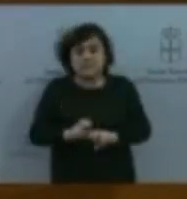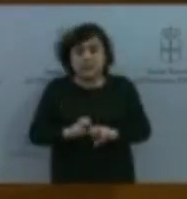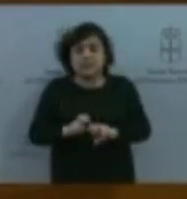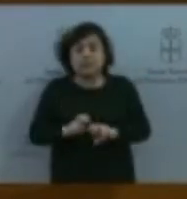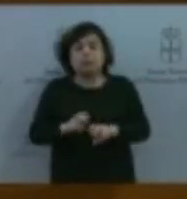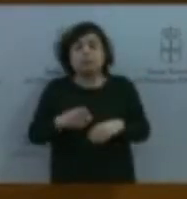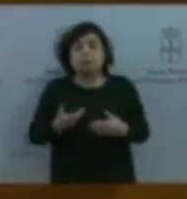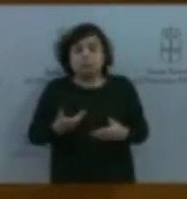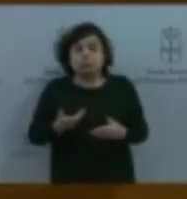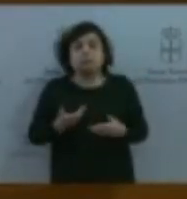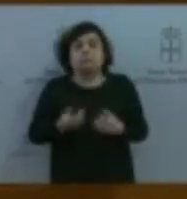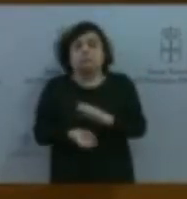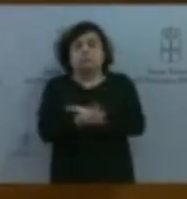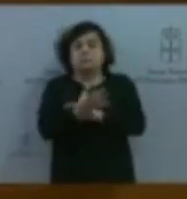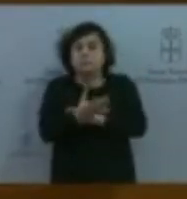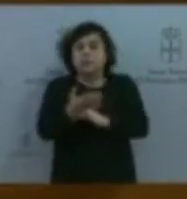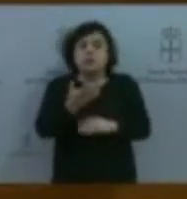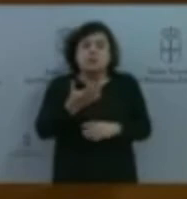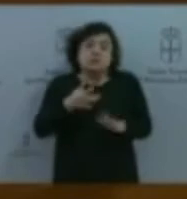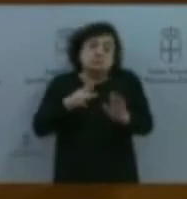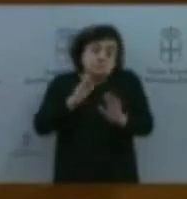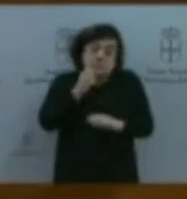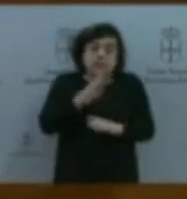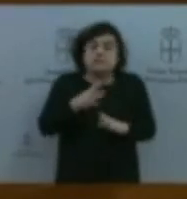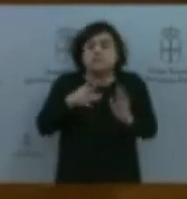nuevos espacios, pero que con poca utilidad.